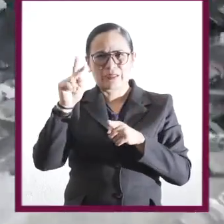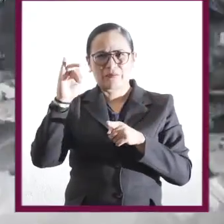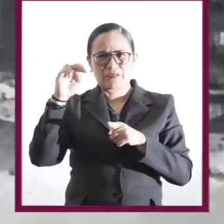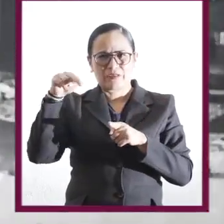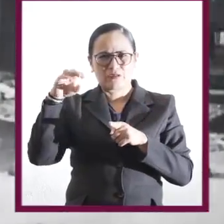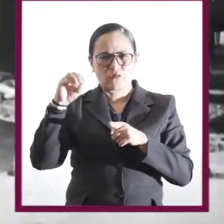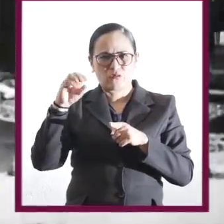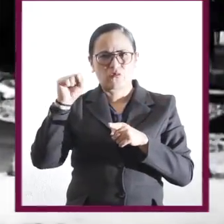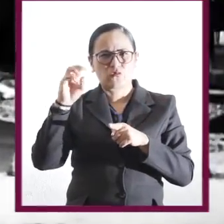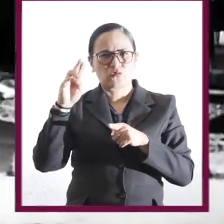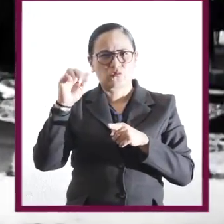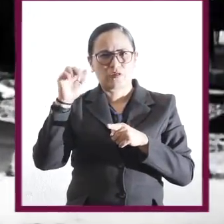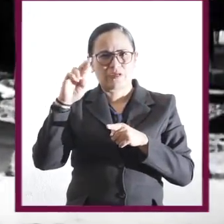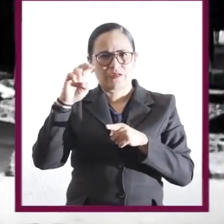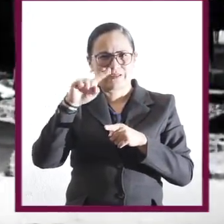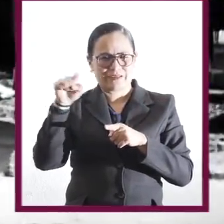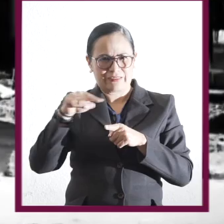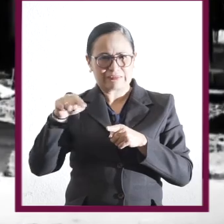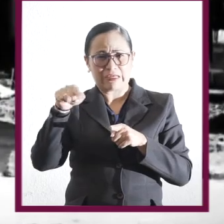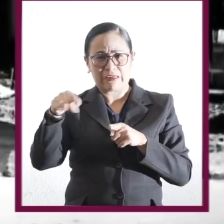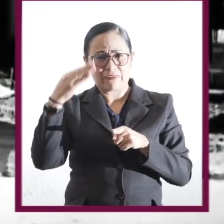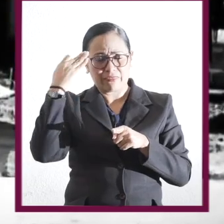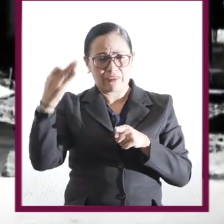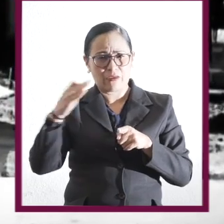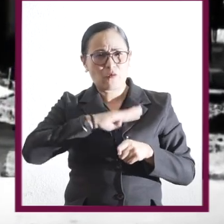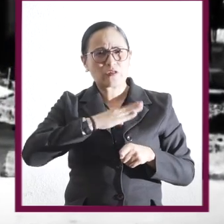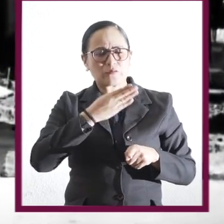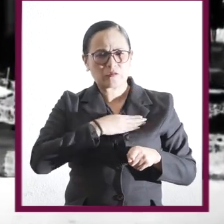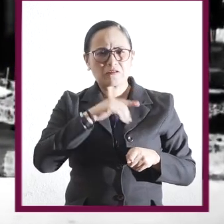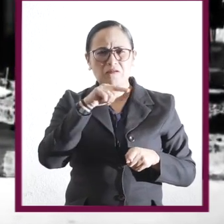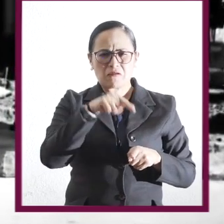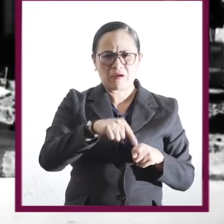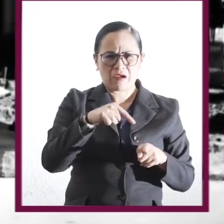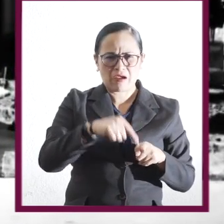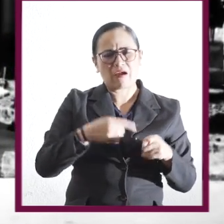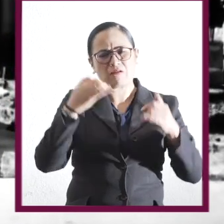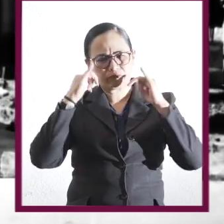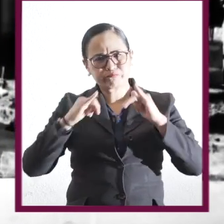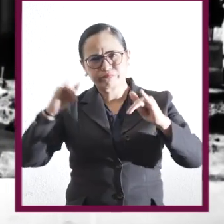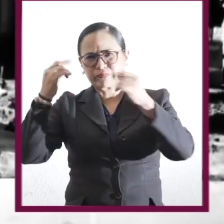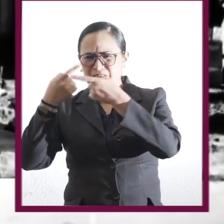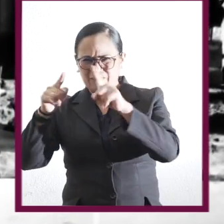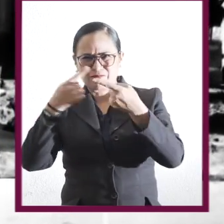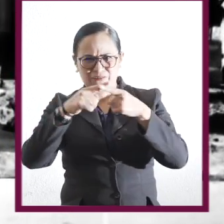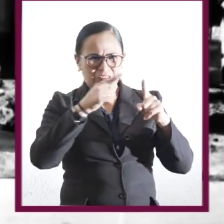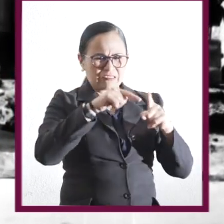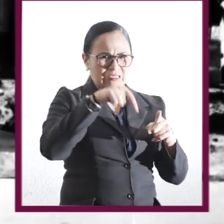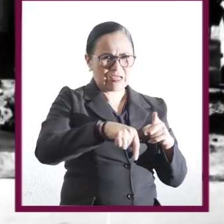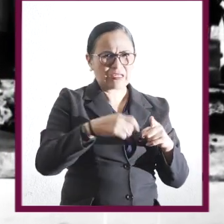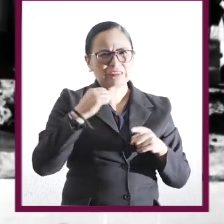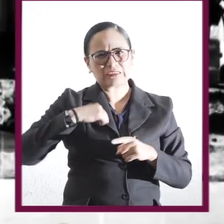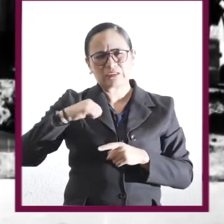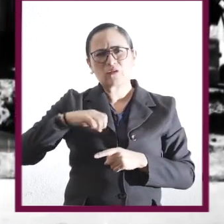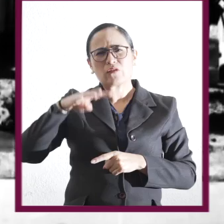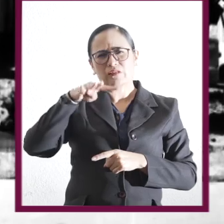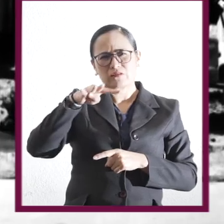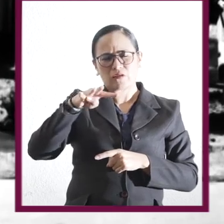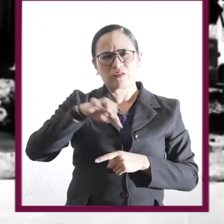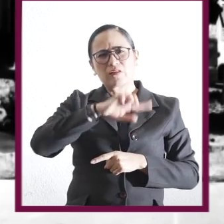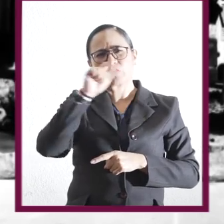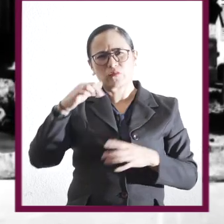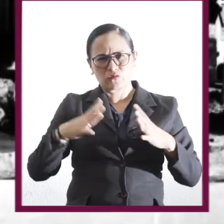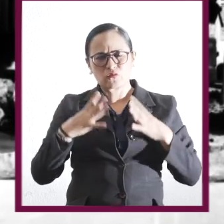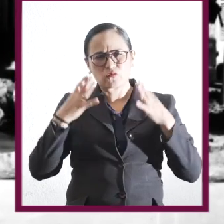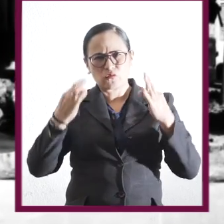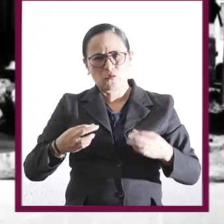Servando. Durante la época colonial, aquí estuvo el rastro de la ciudad, y a finales del siglo XIX se erigió un